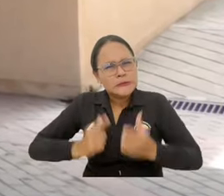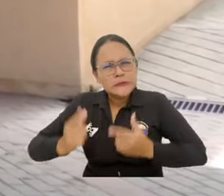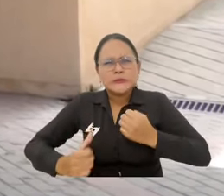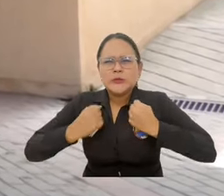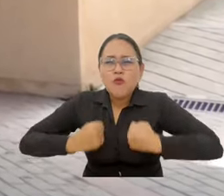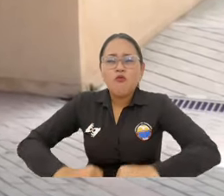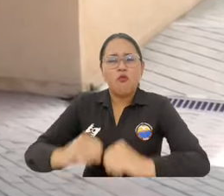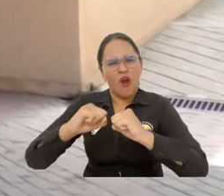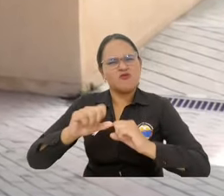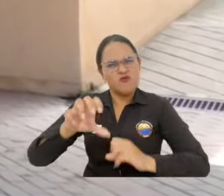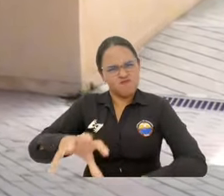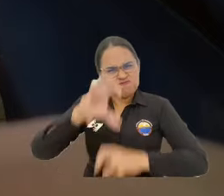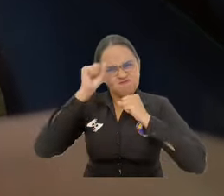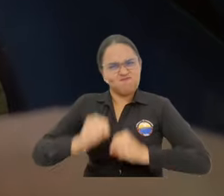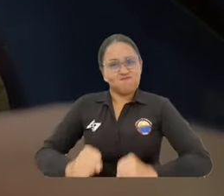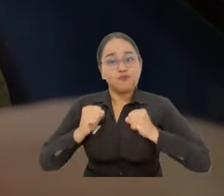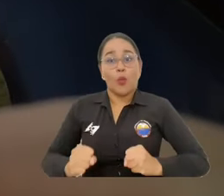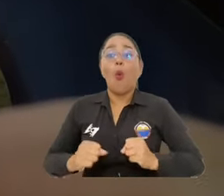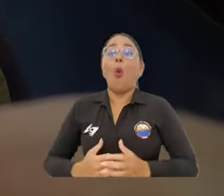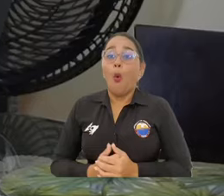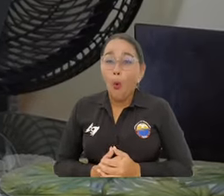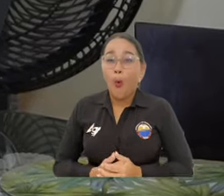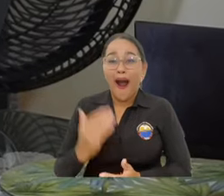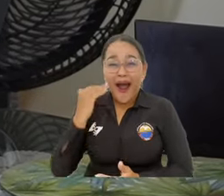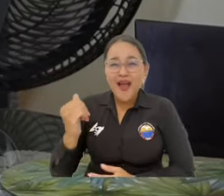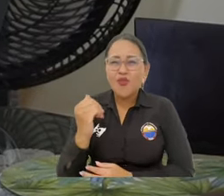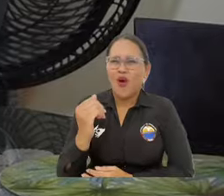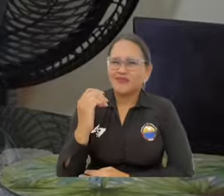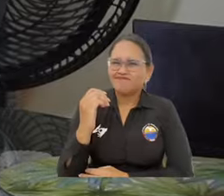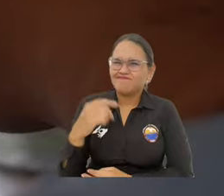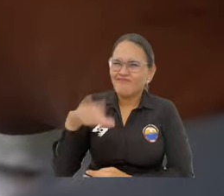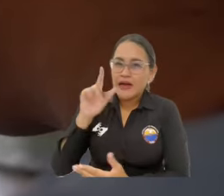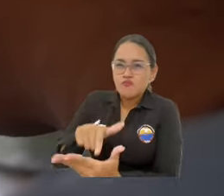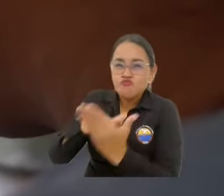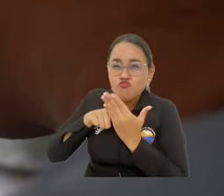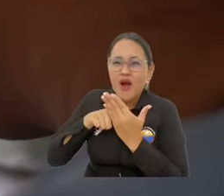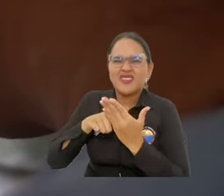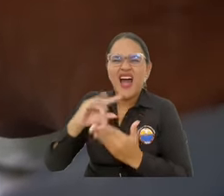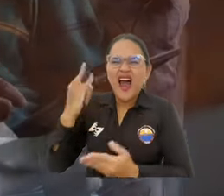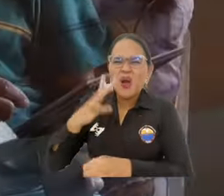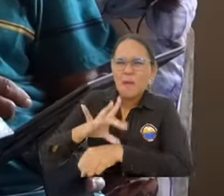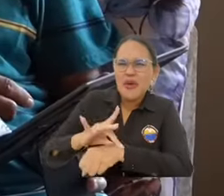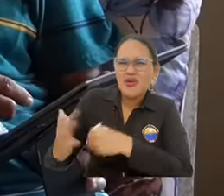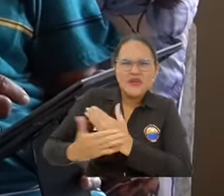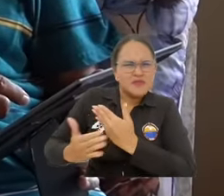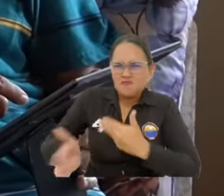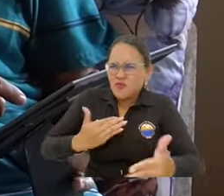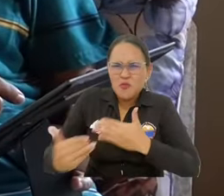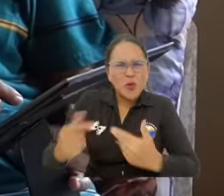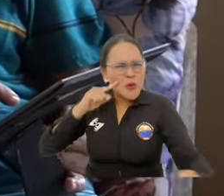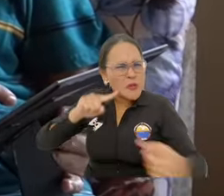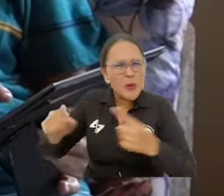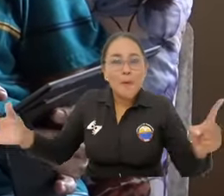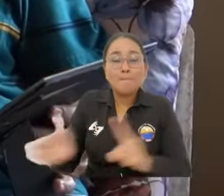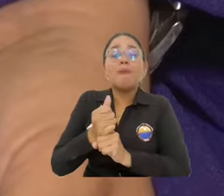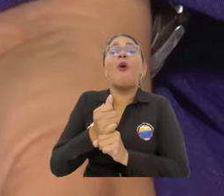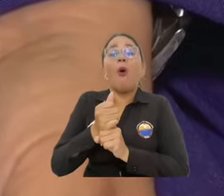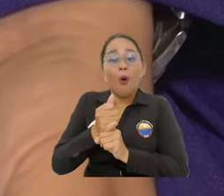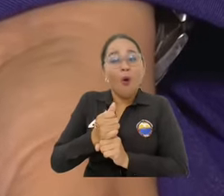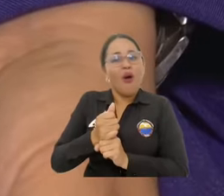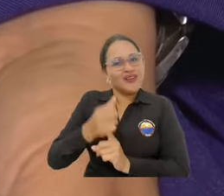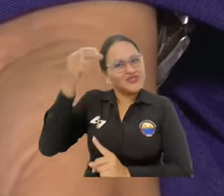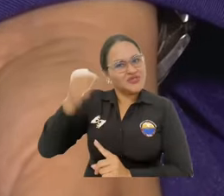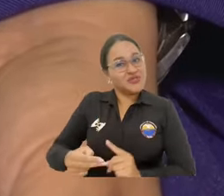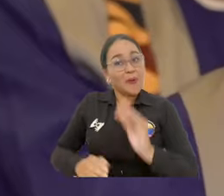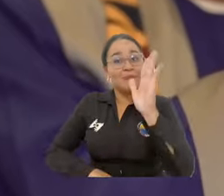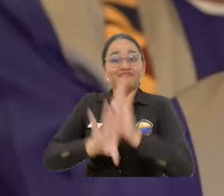de resiliencia. Es el testimonio de una joven que se negó a ser definida por un diagnóstico y que transformó su